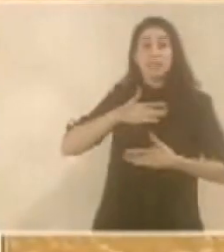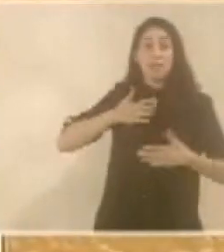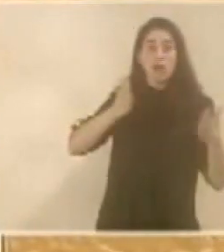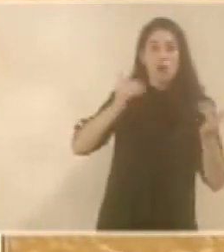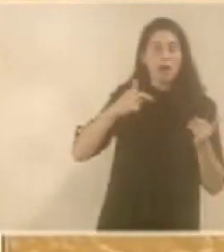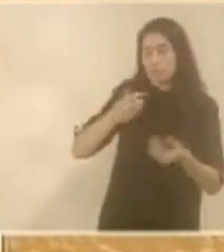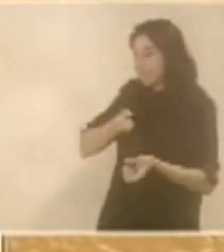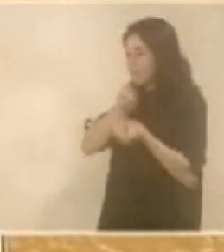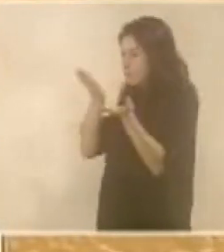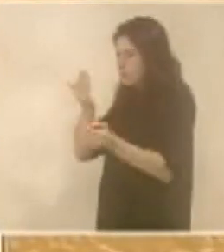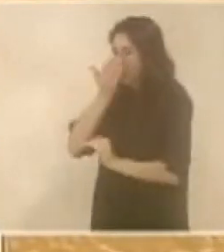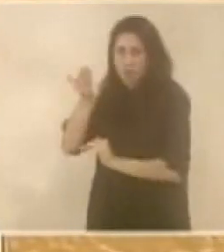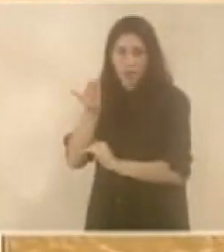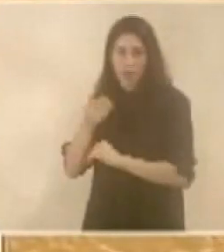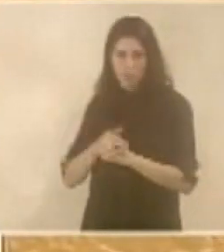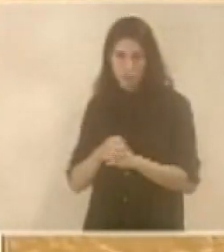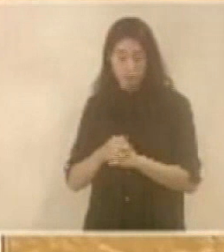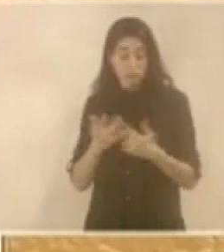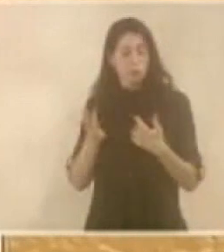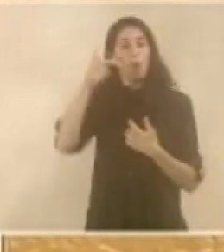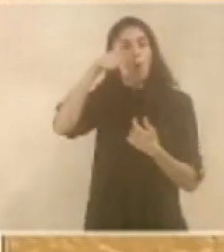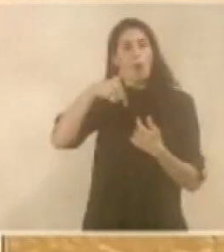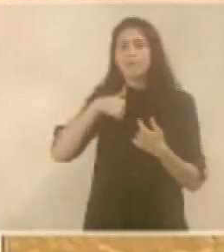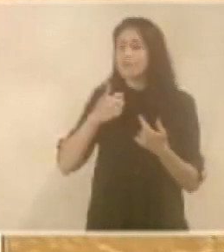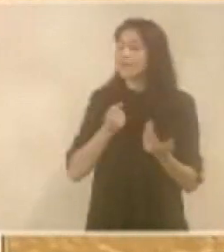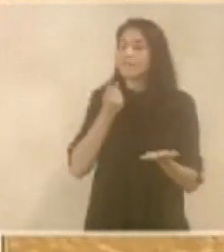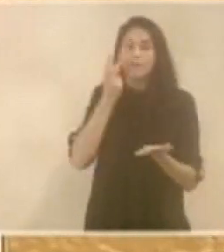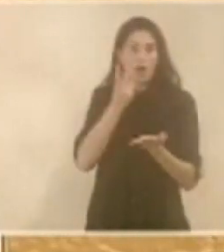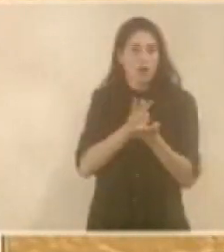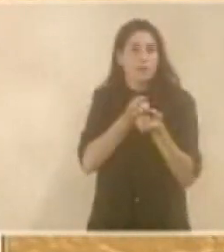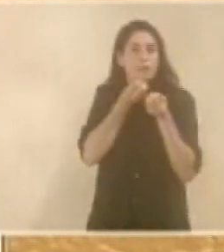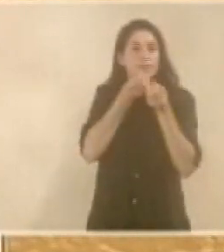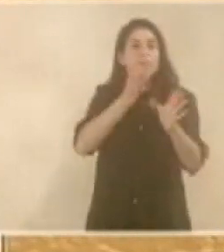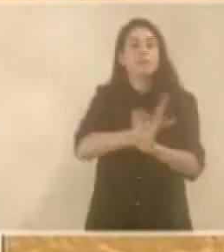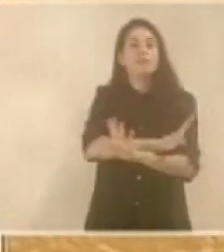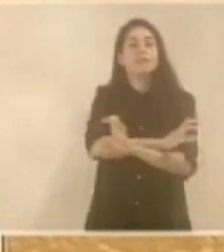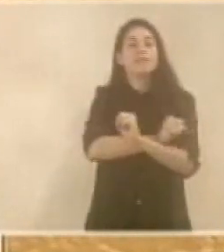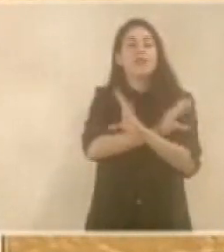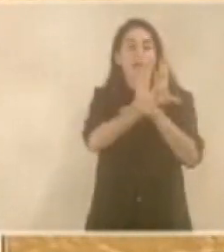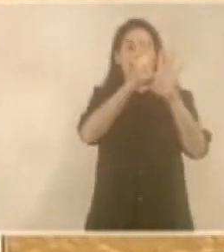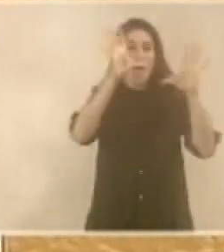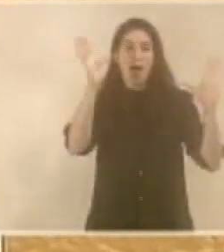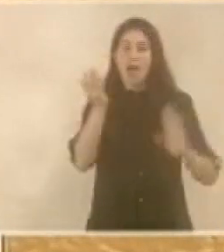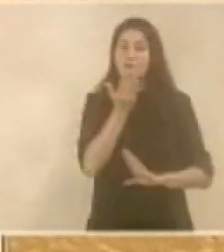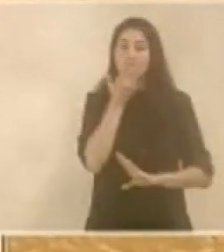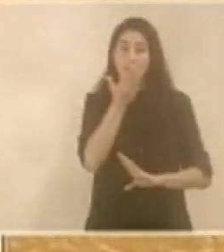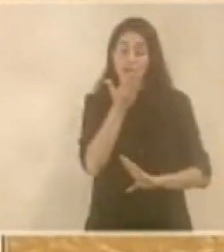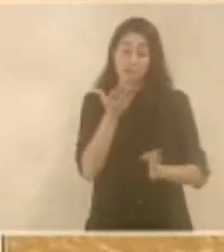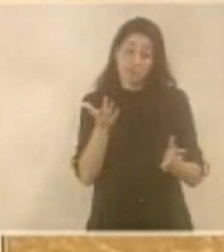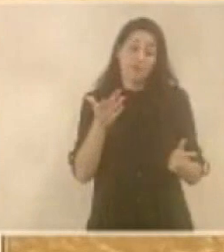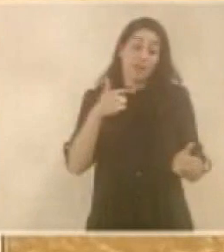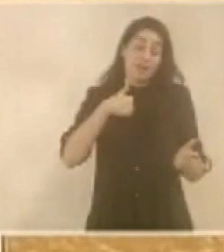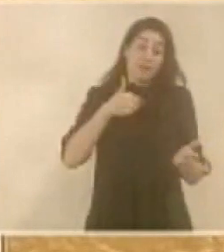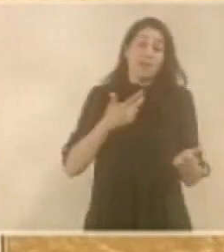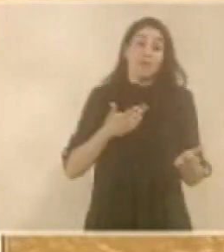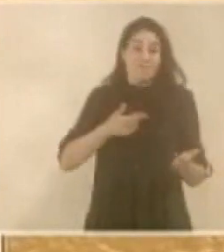dirigir a ustedes con la misma franqueza y crudeza que lo he hecho con mis jefes, por lo que soy consciente de que en algún momento mis